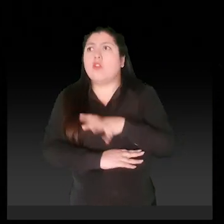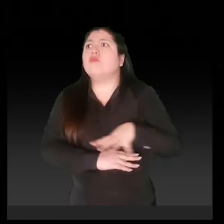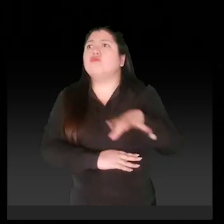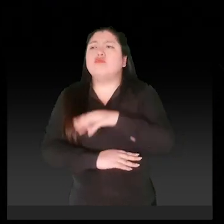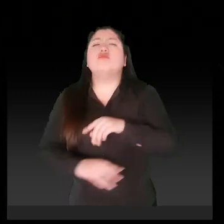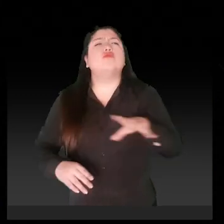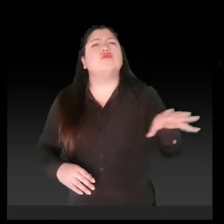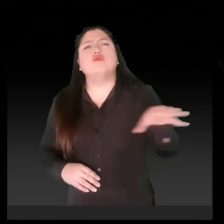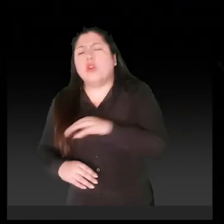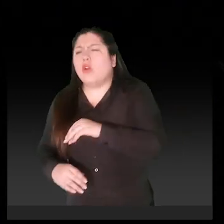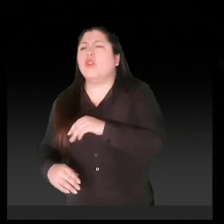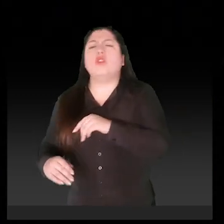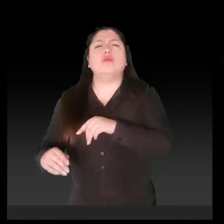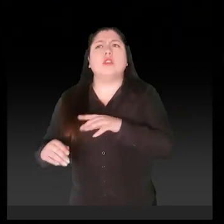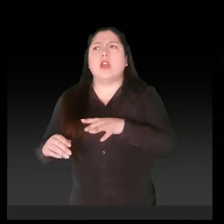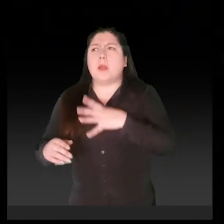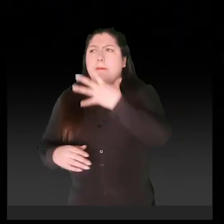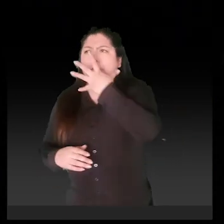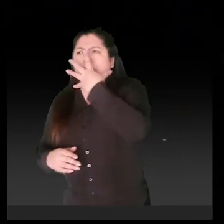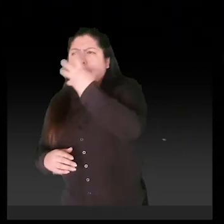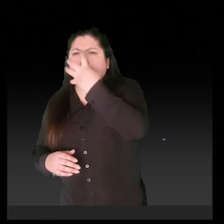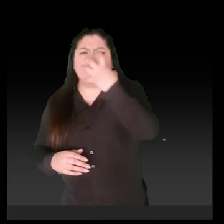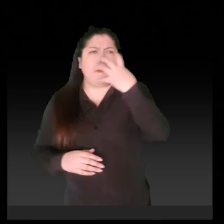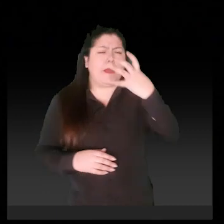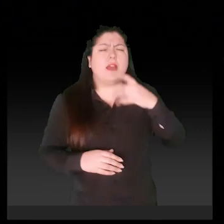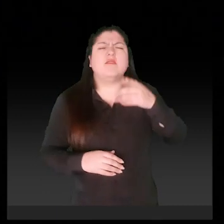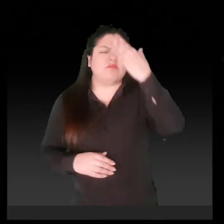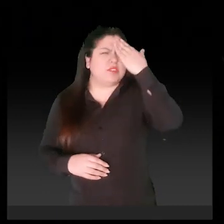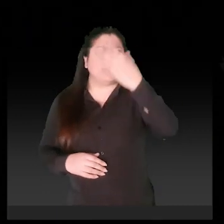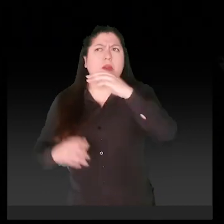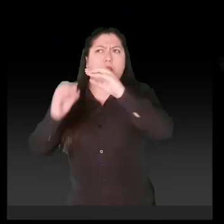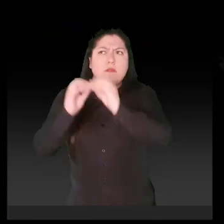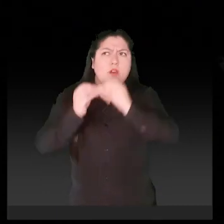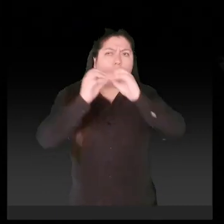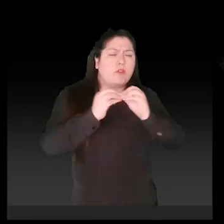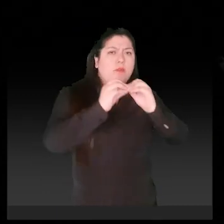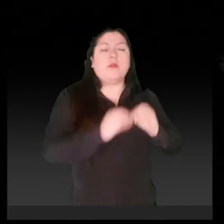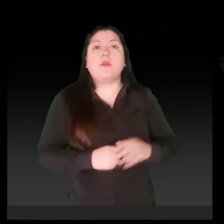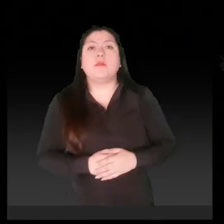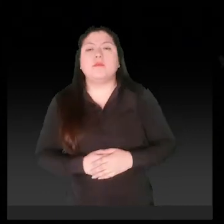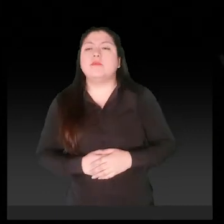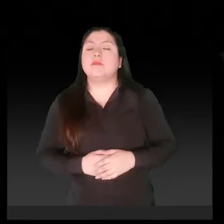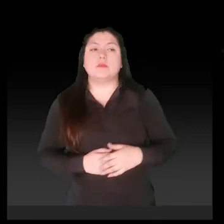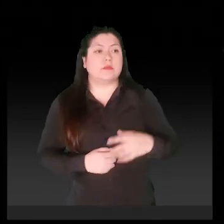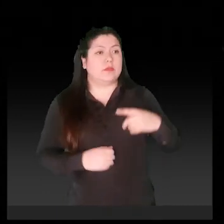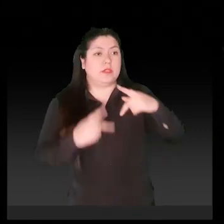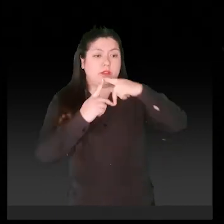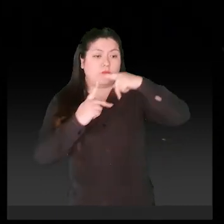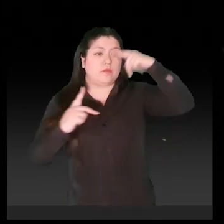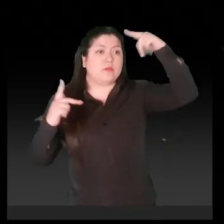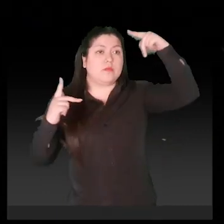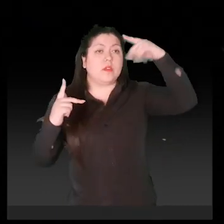los rasgos de los rostros de los colombianos. ¿Pero qué viene siendo la biometría facial para la identidad